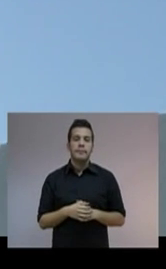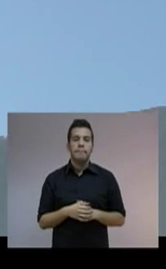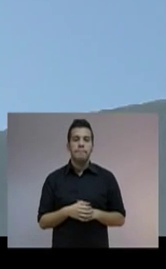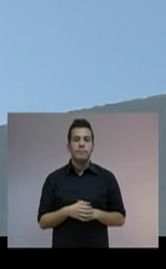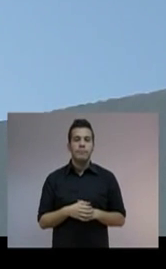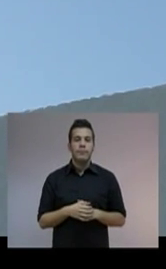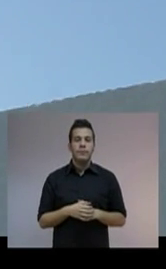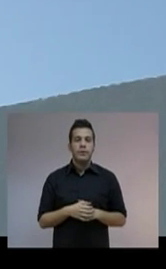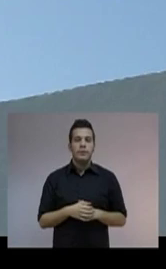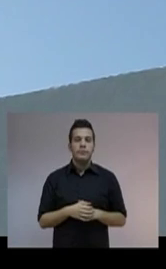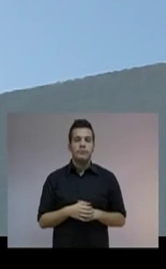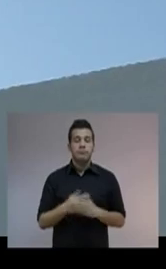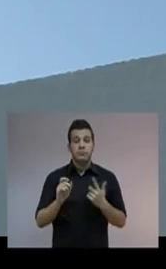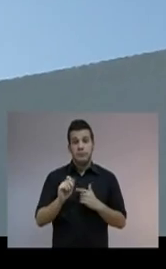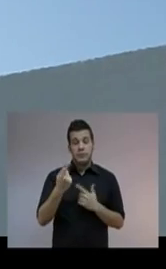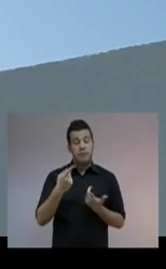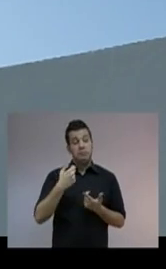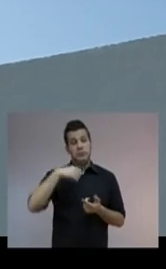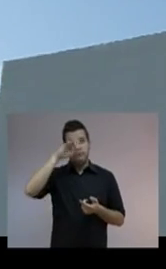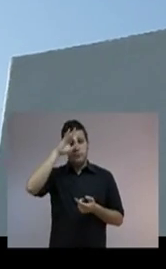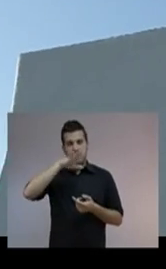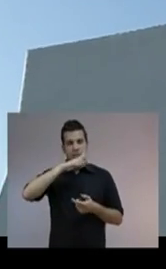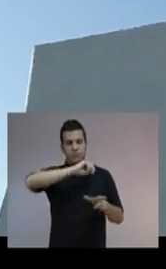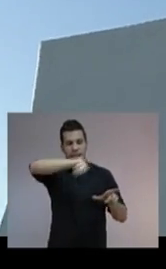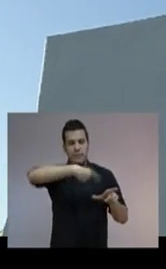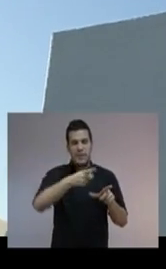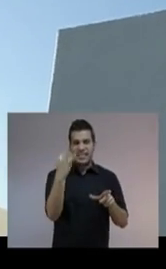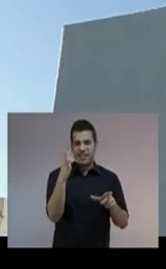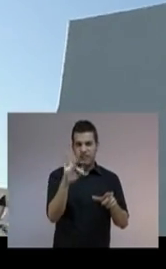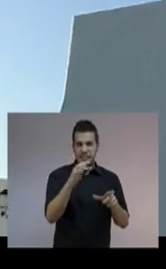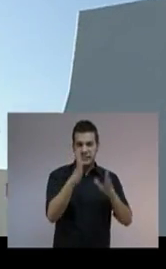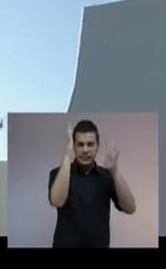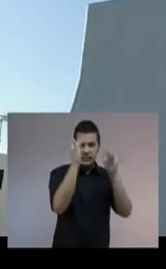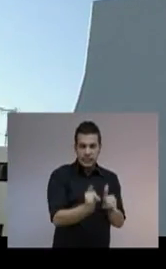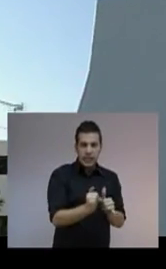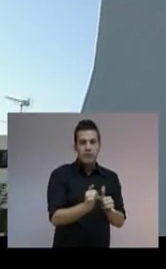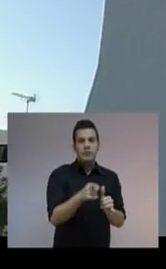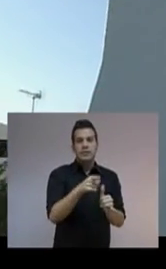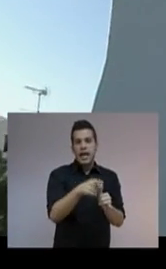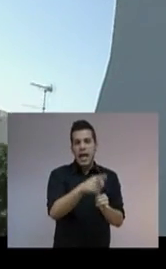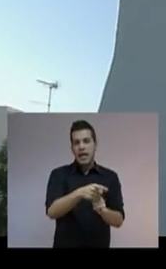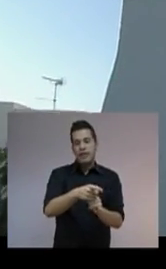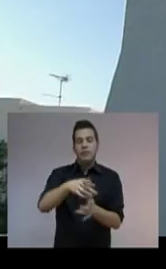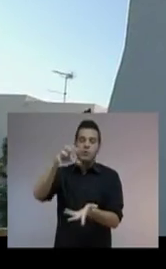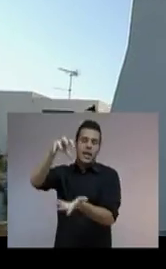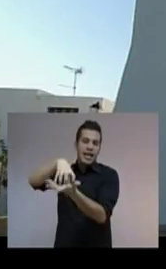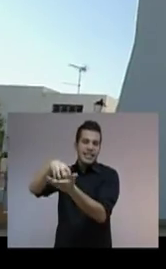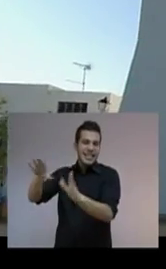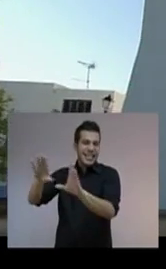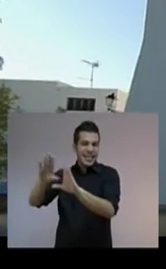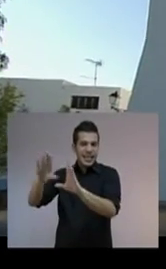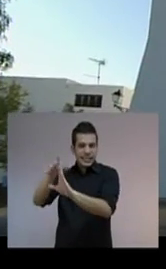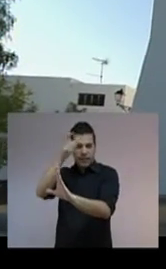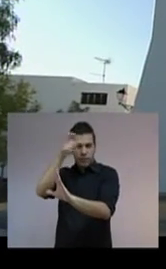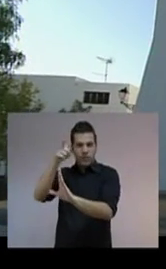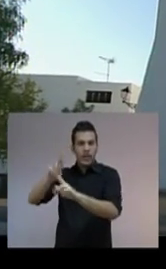La primera sorpresa con la que nos encontramos al llegar a la plaza de Francesc Palau i Quer es la sencilla iglesia del pueblo, construida